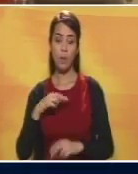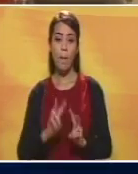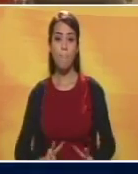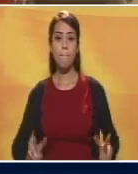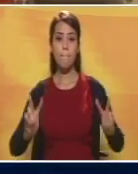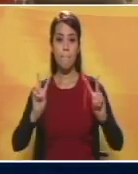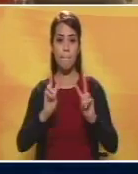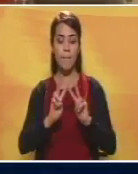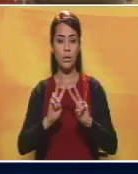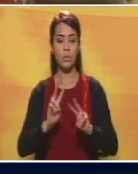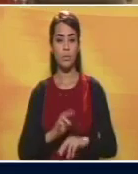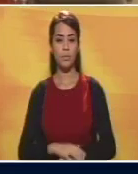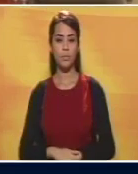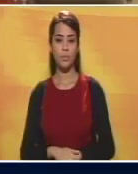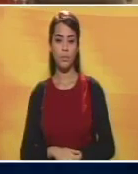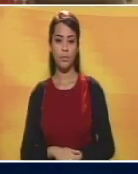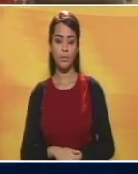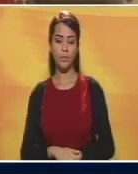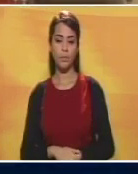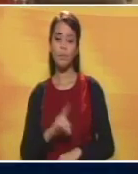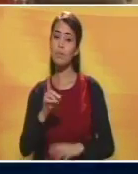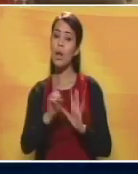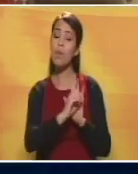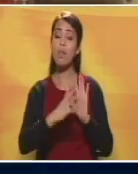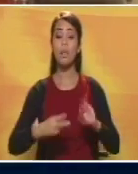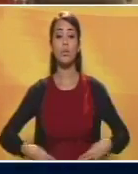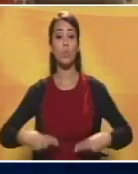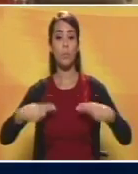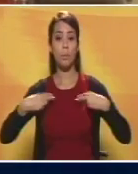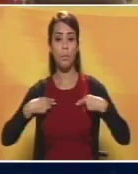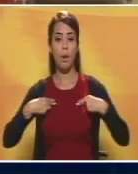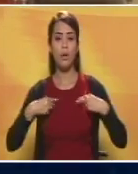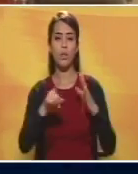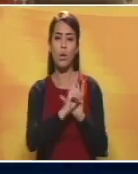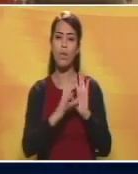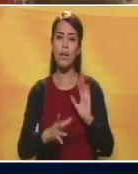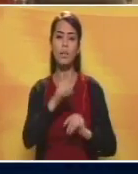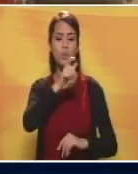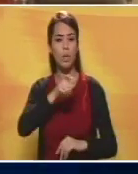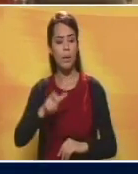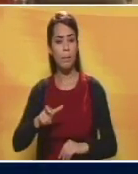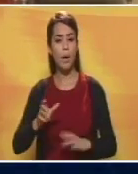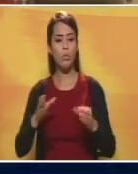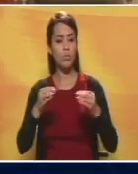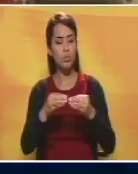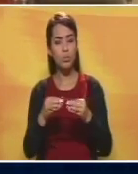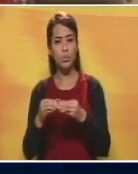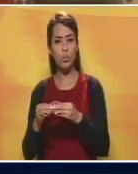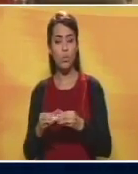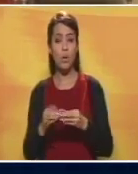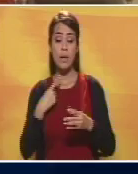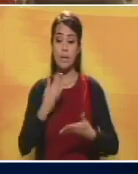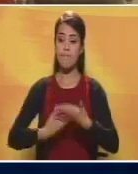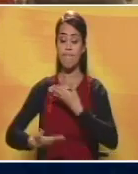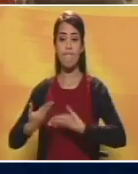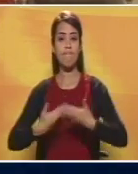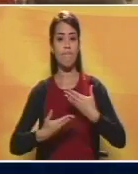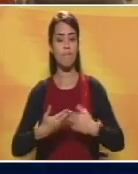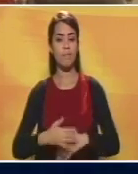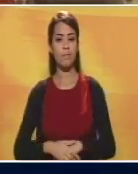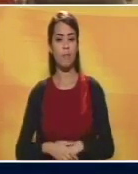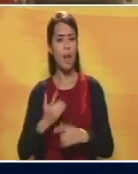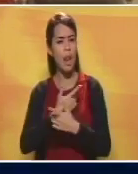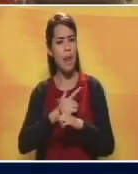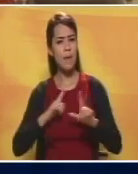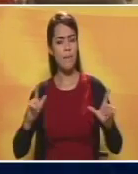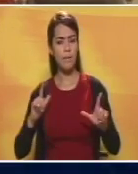valores universales, que los derechos humanos, los derechos de las minorías y compartir la